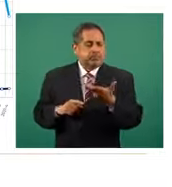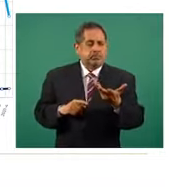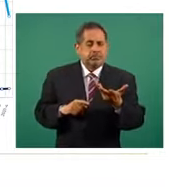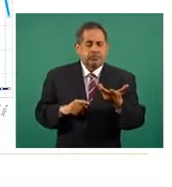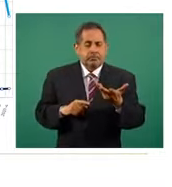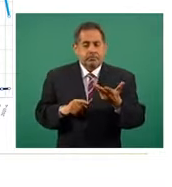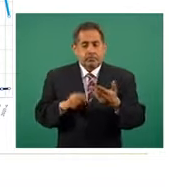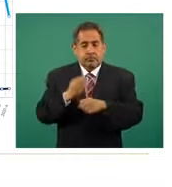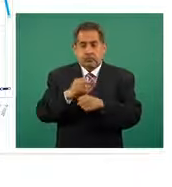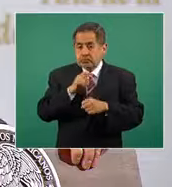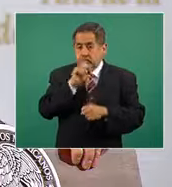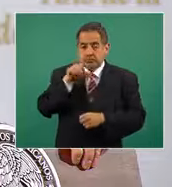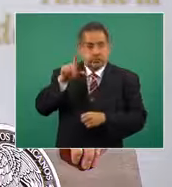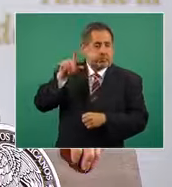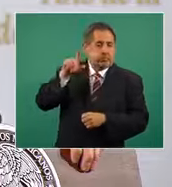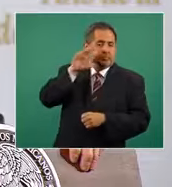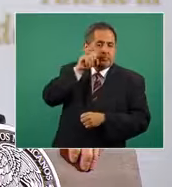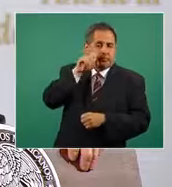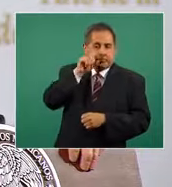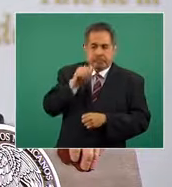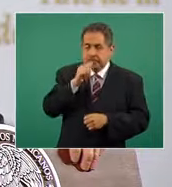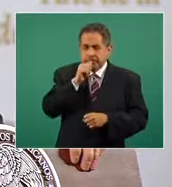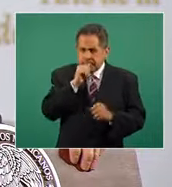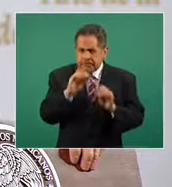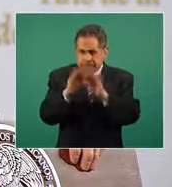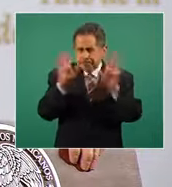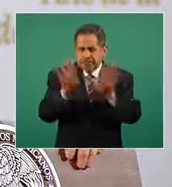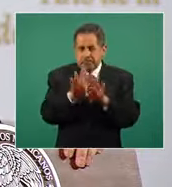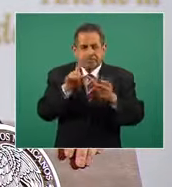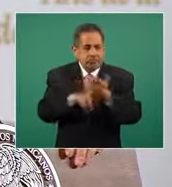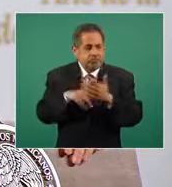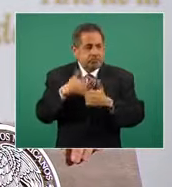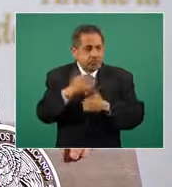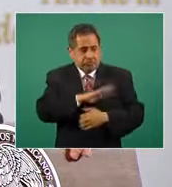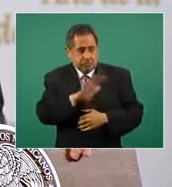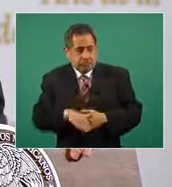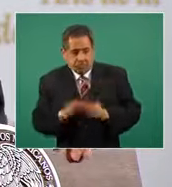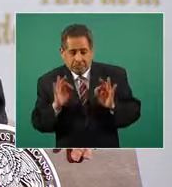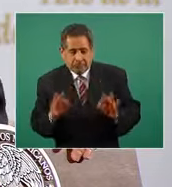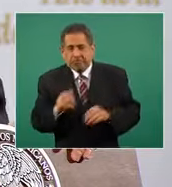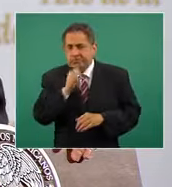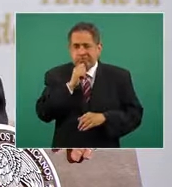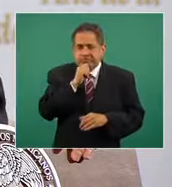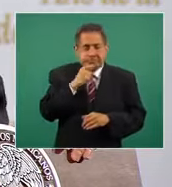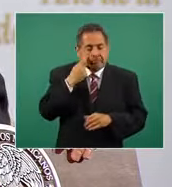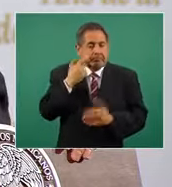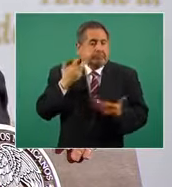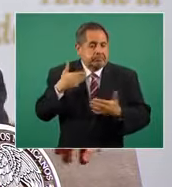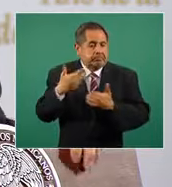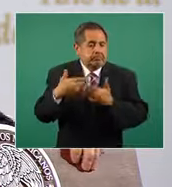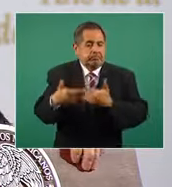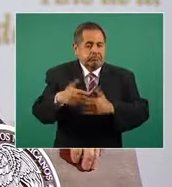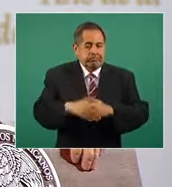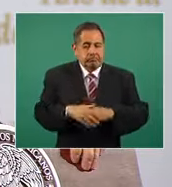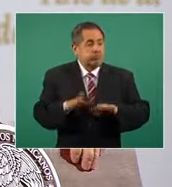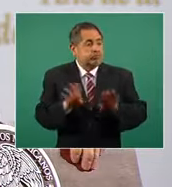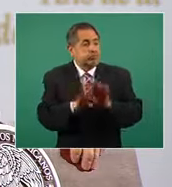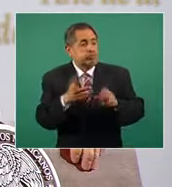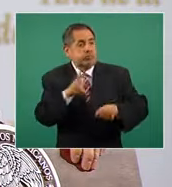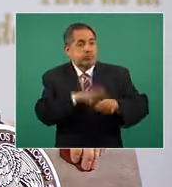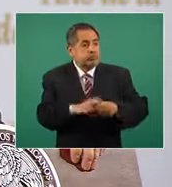está en semáforo naranja, que aún no define una tendencia clara en el cambio en la mortalidad, la siguiente, y tampoco en la